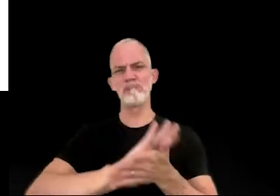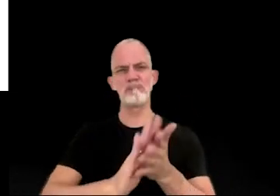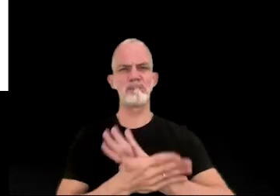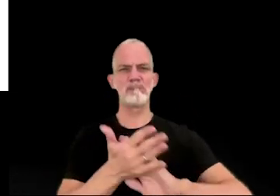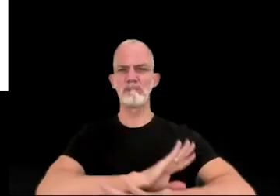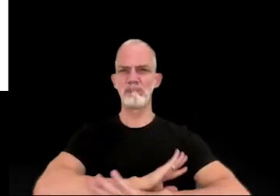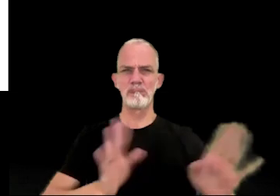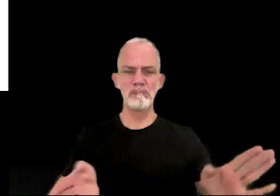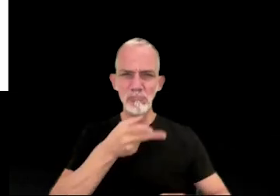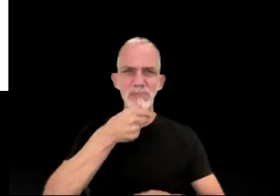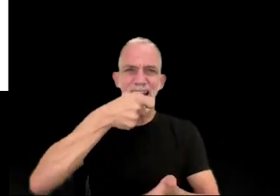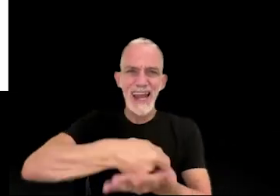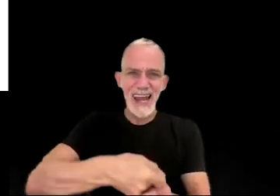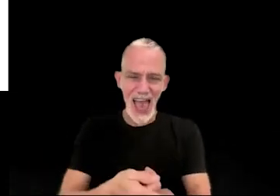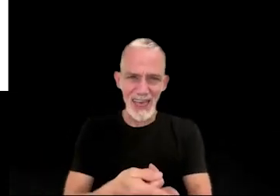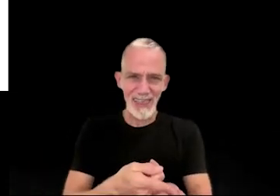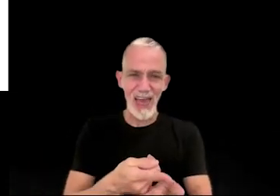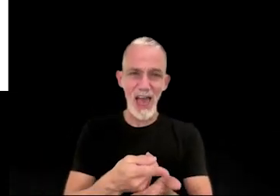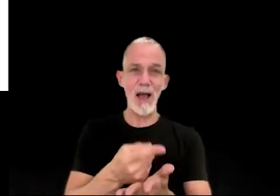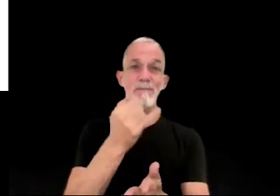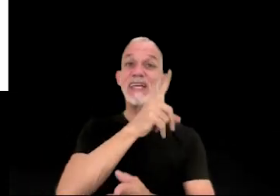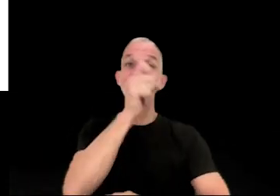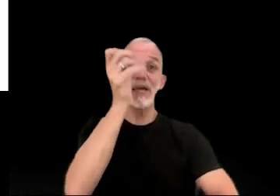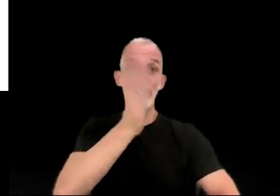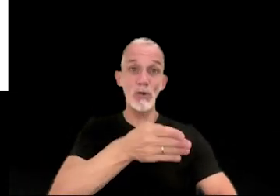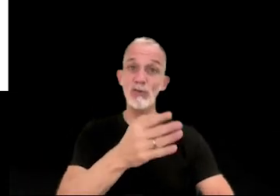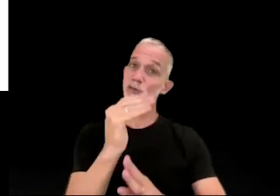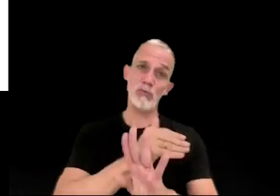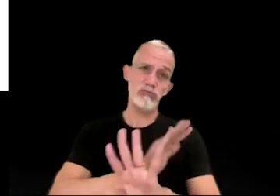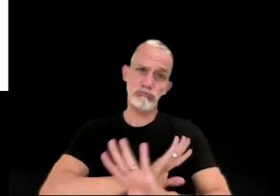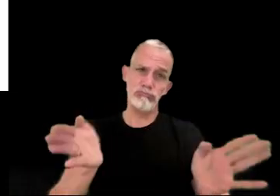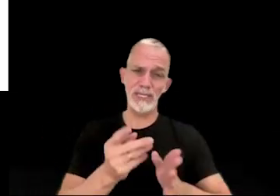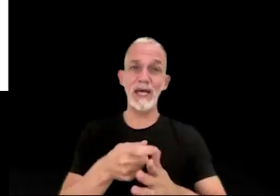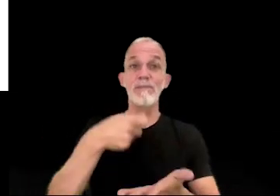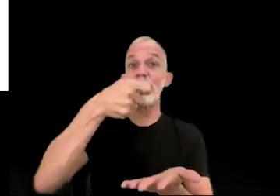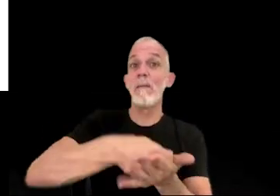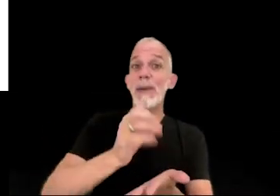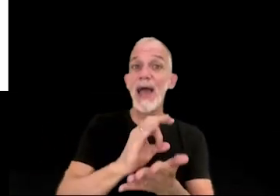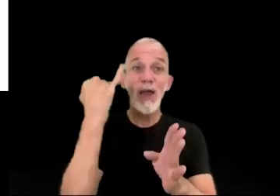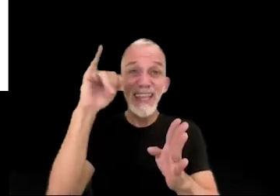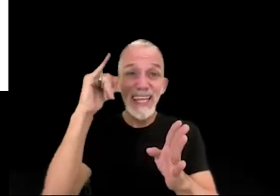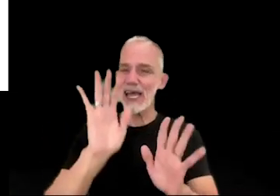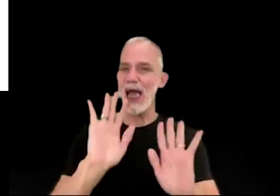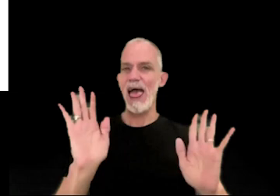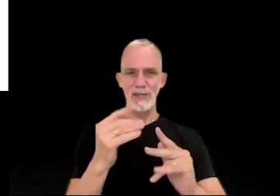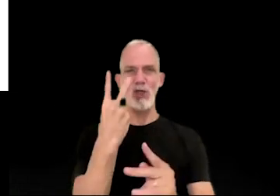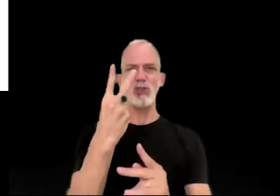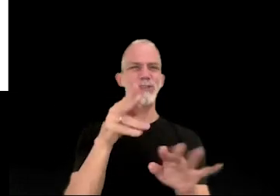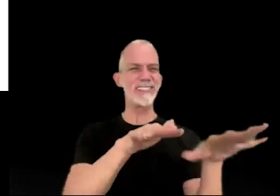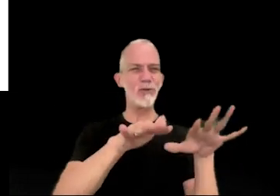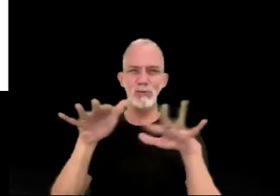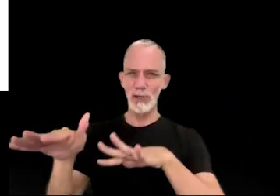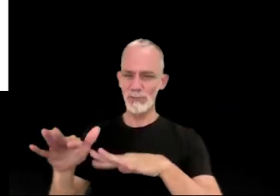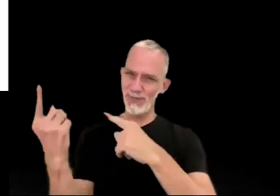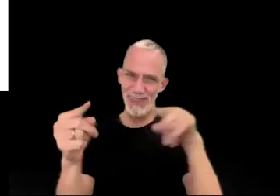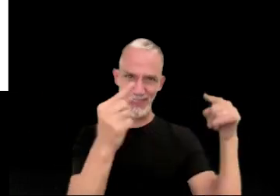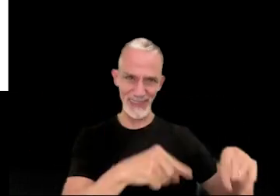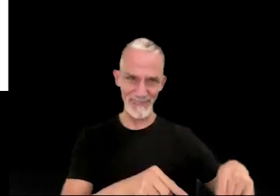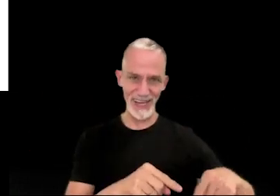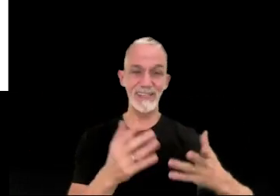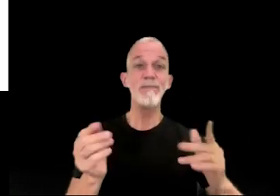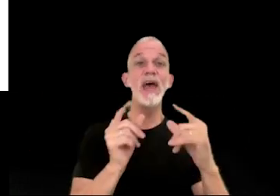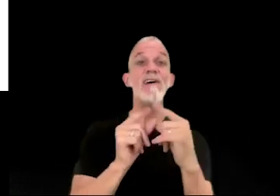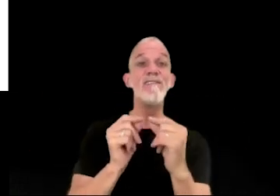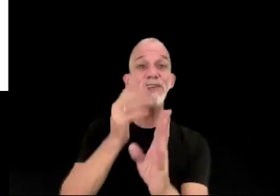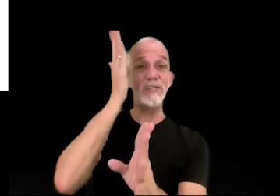que estuvieran debidos y que no hubieran sido abonados. Acá ya tenemos dos situaciones distintas. Usamos la fecha de corte